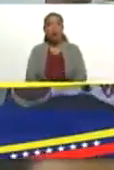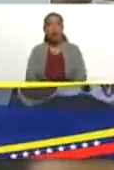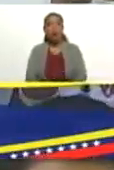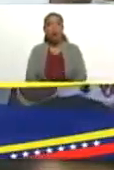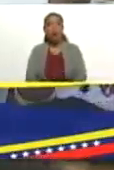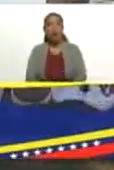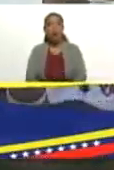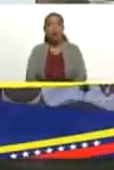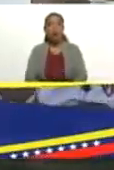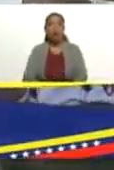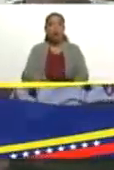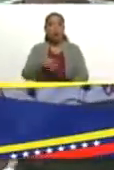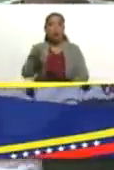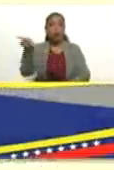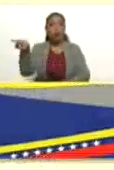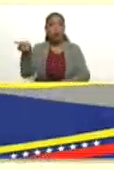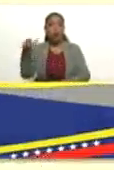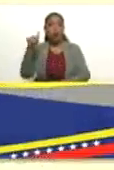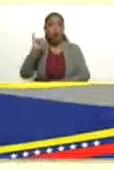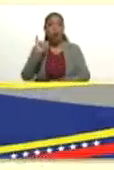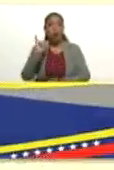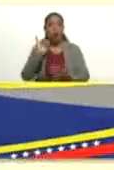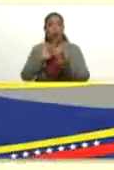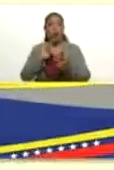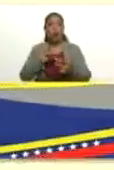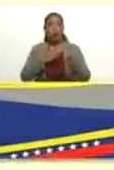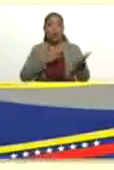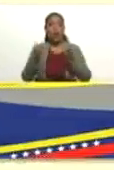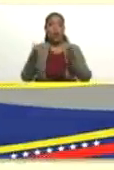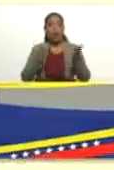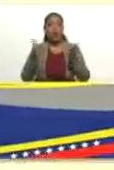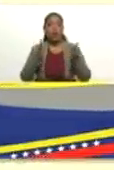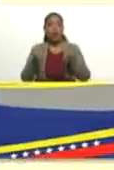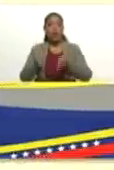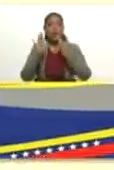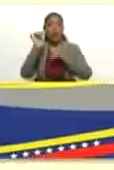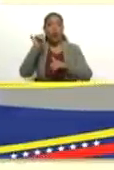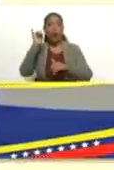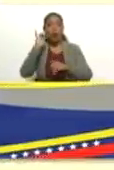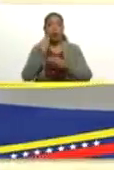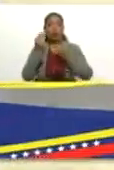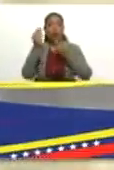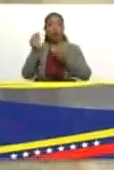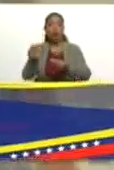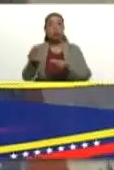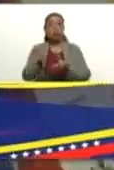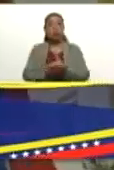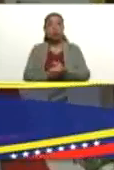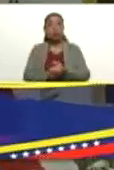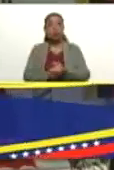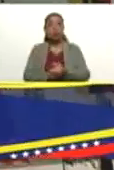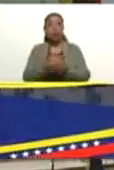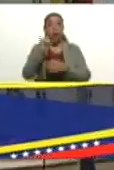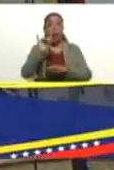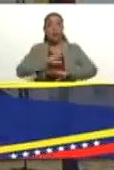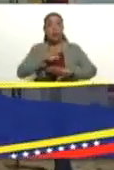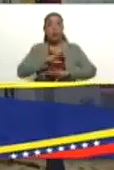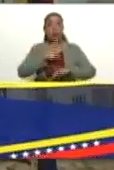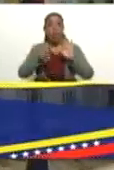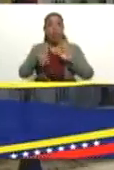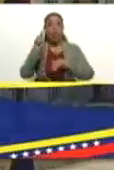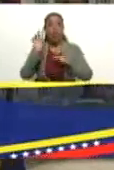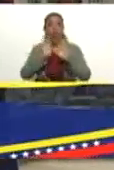Por lo que todo nuestro urbanismo está conectado al servicio, incluyendo las torres que hoy están siendo entregadas, donde se benefician 12 familias